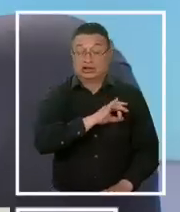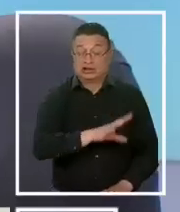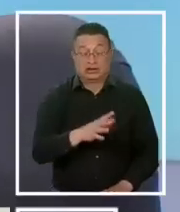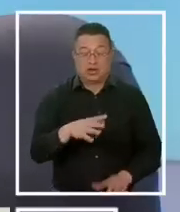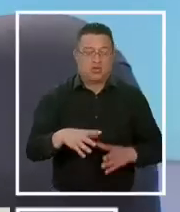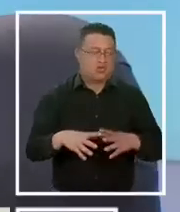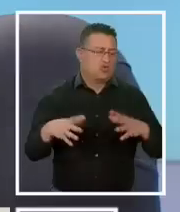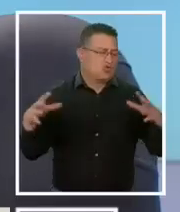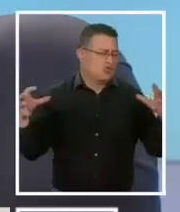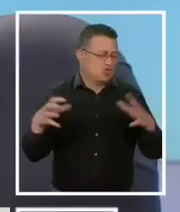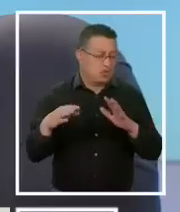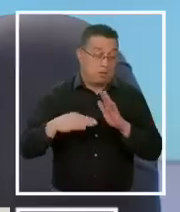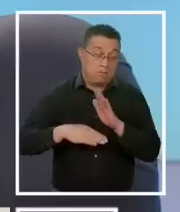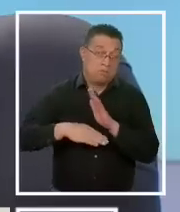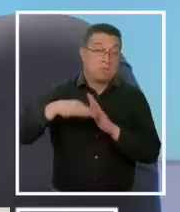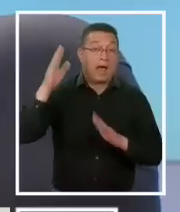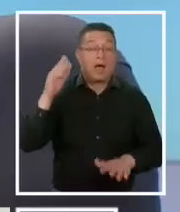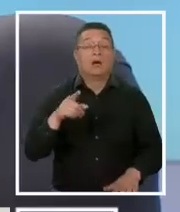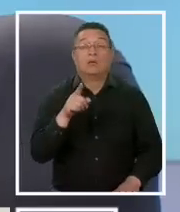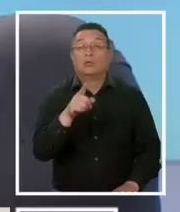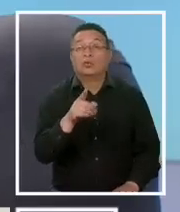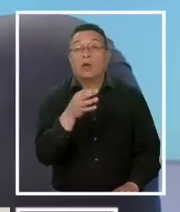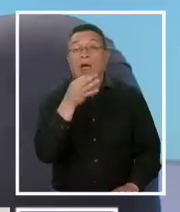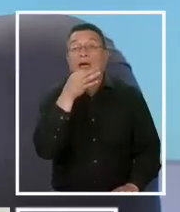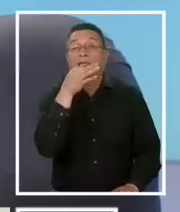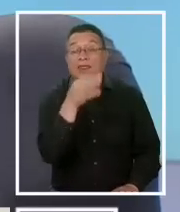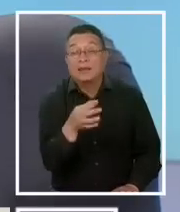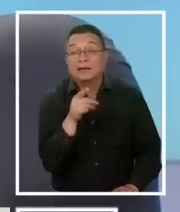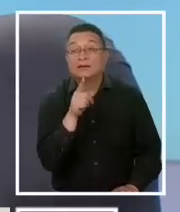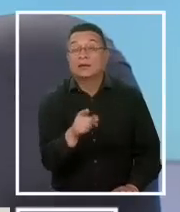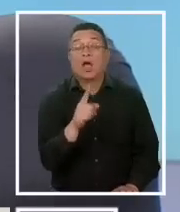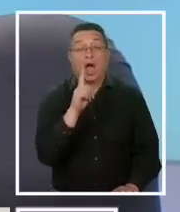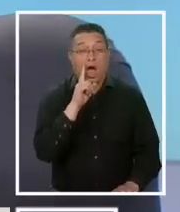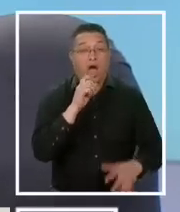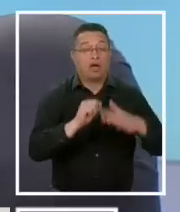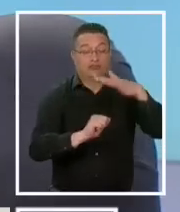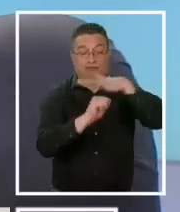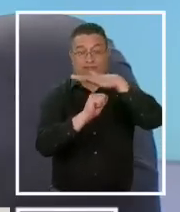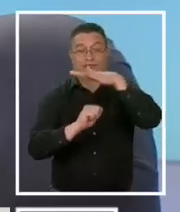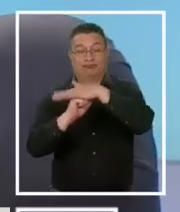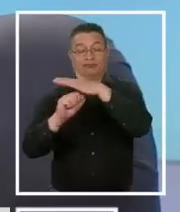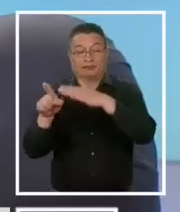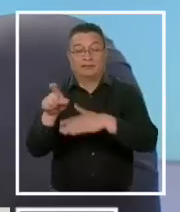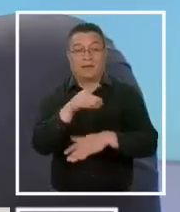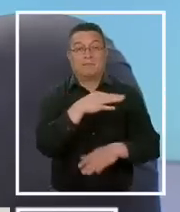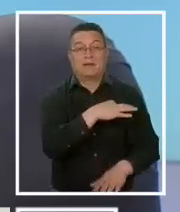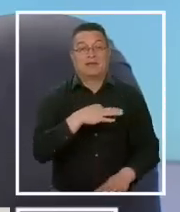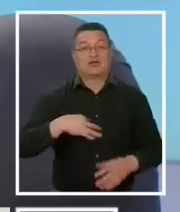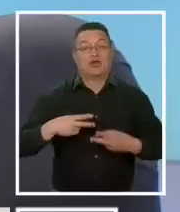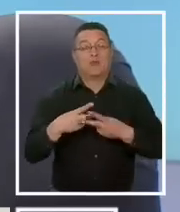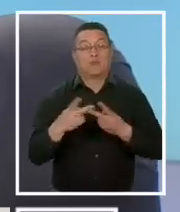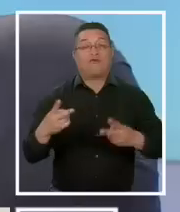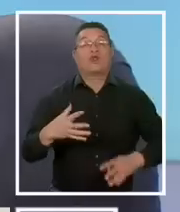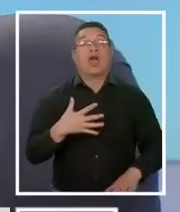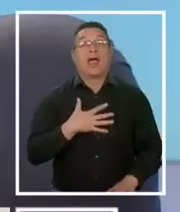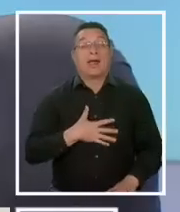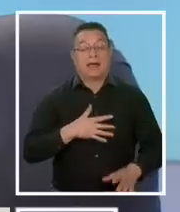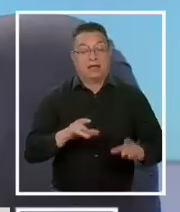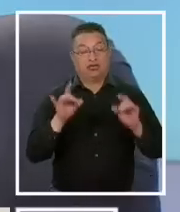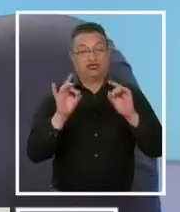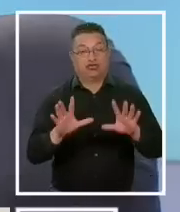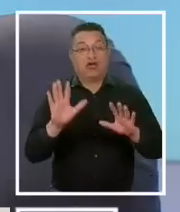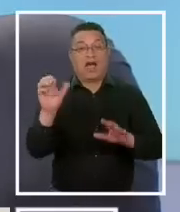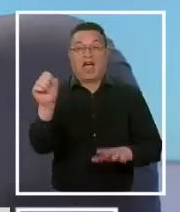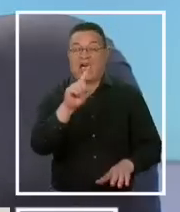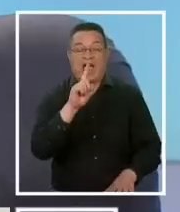insospechadas o sea usted está diciendo que hay una cúpula en el Ministerio Público que quiere digamos que se mantenga